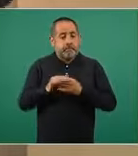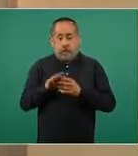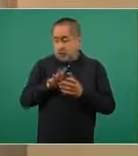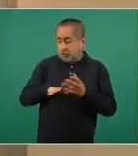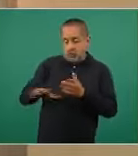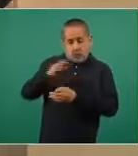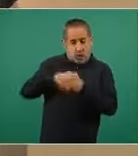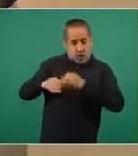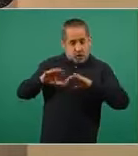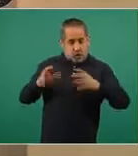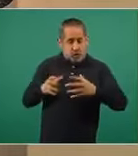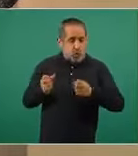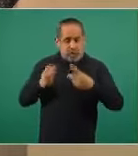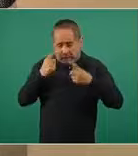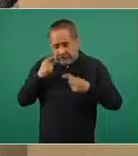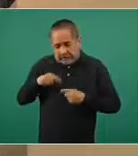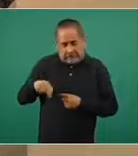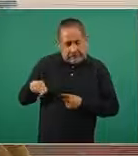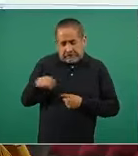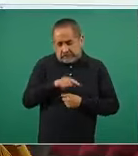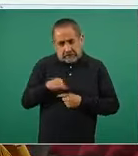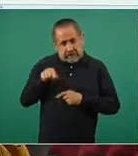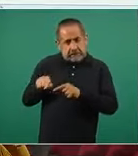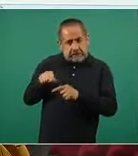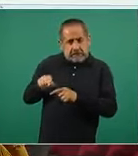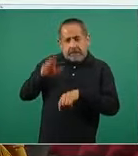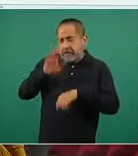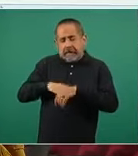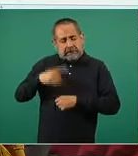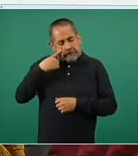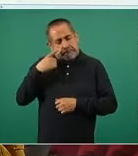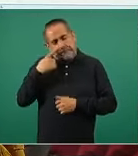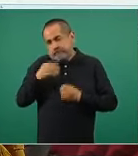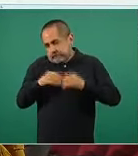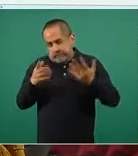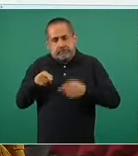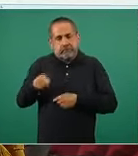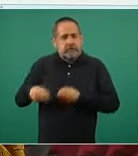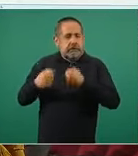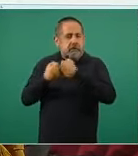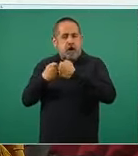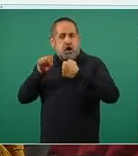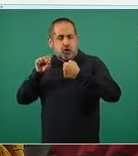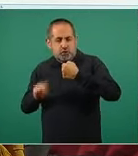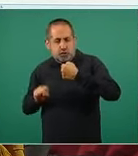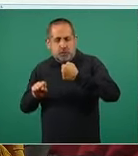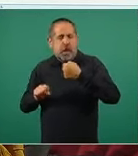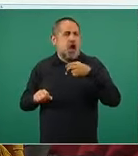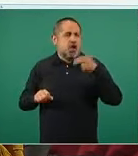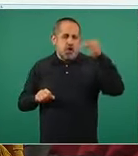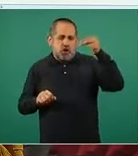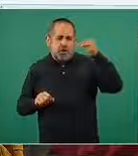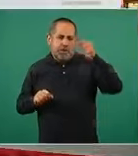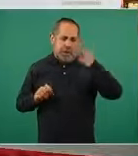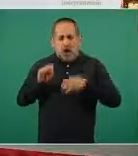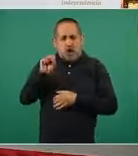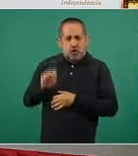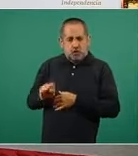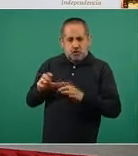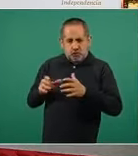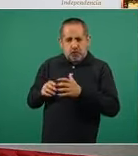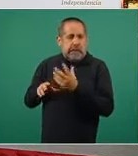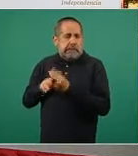esta población estudiada, que se concentra principalmente, obviamente, en la frontera sur, en la frontera norte y en las zonas de